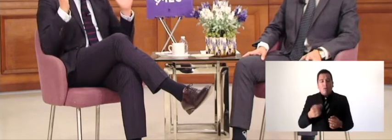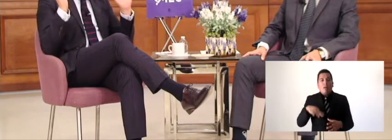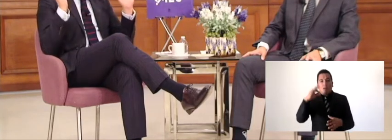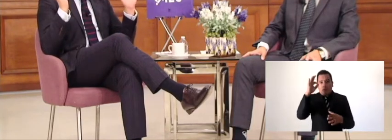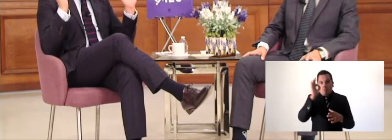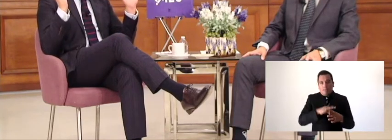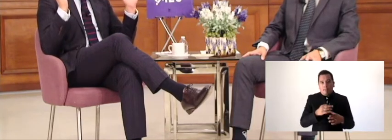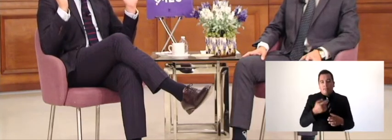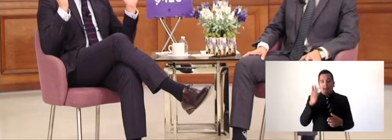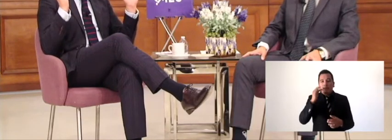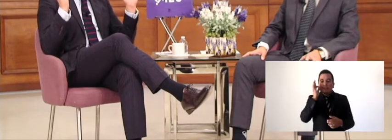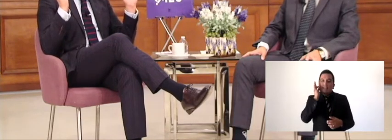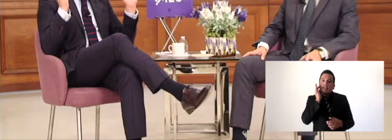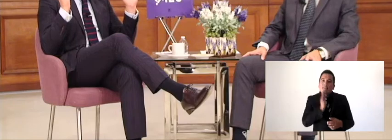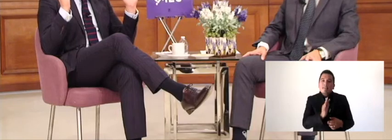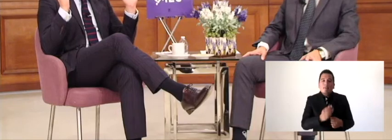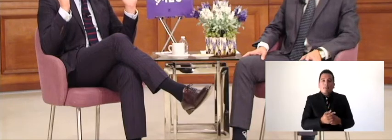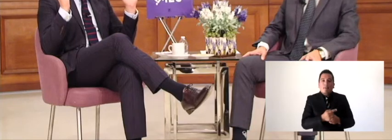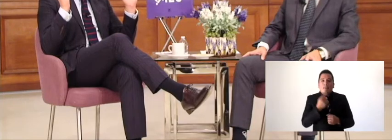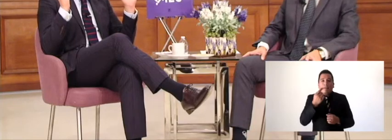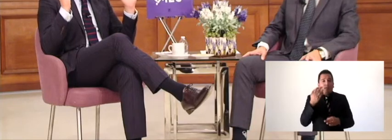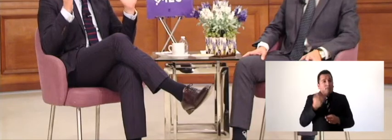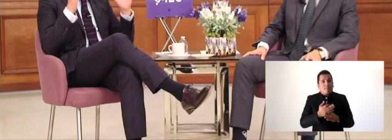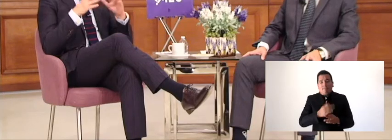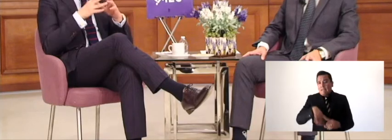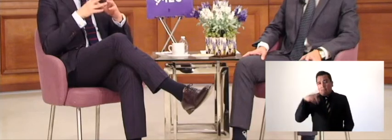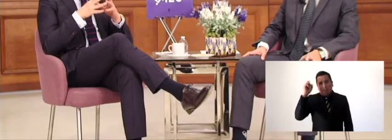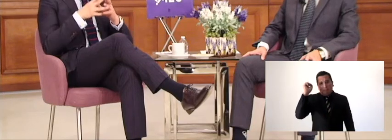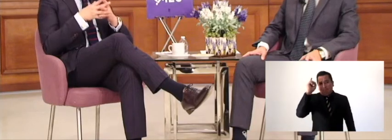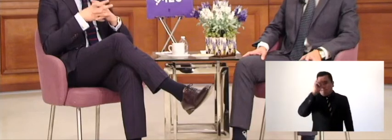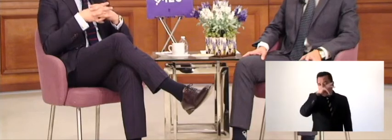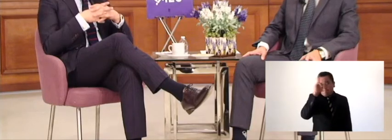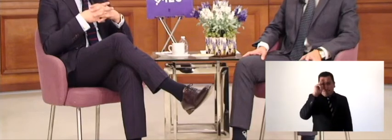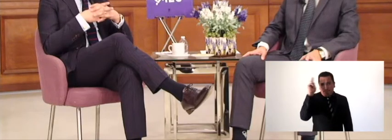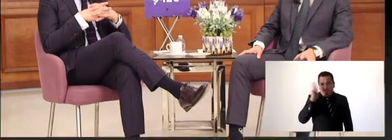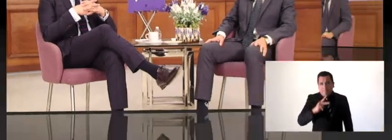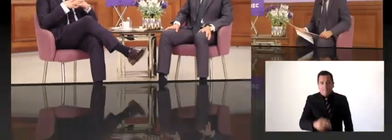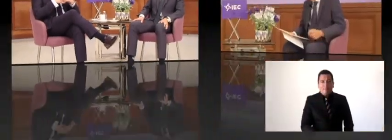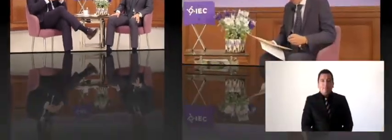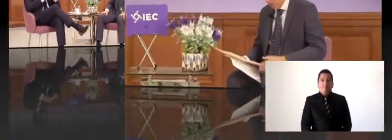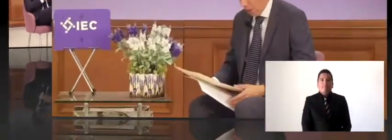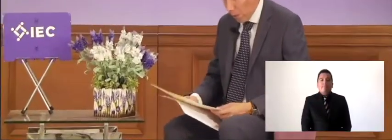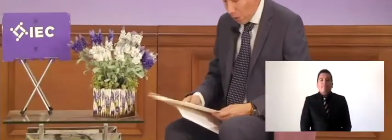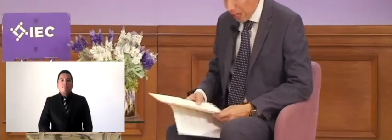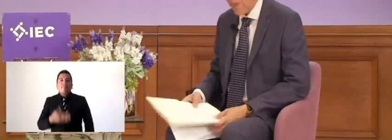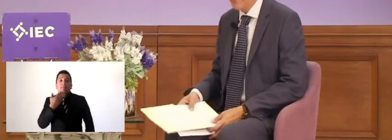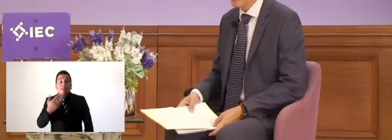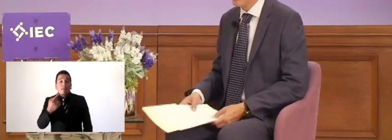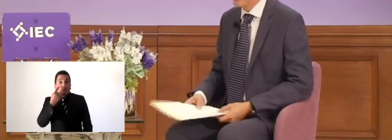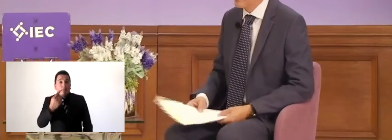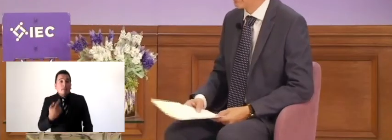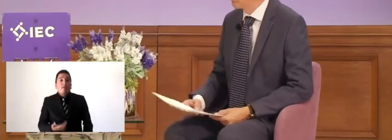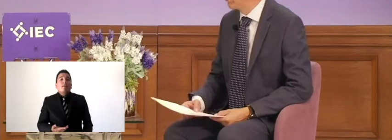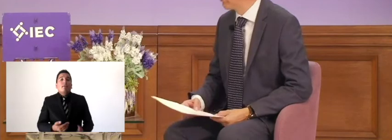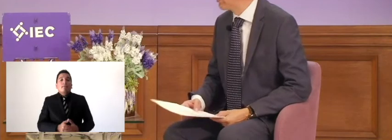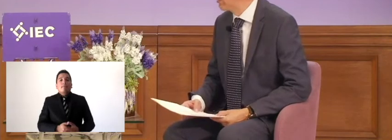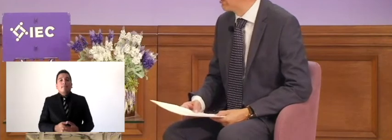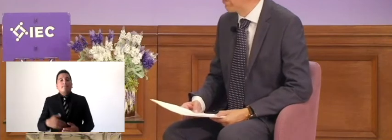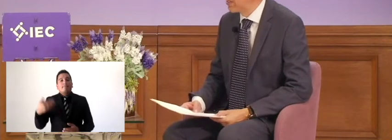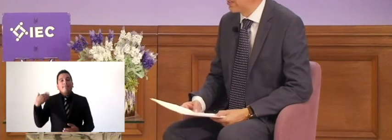que las elecciones sean algo mucho más sencillo, porque hoy son extremadamente complejas. Muy bien, fíjate que